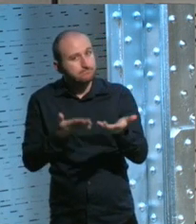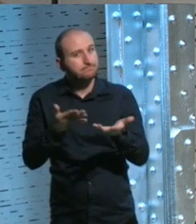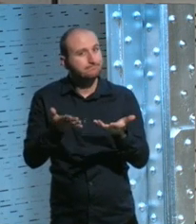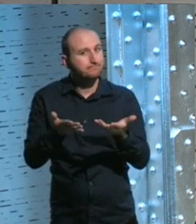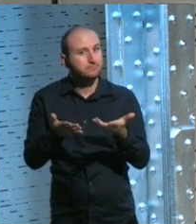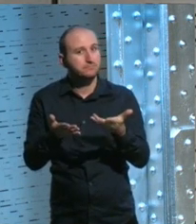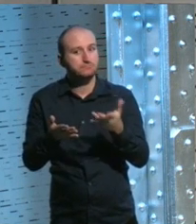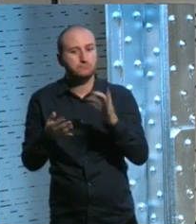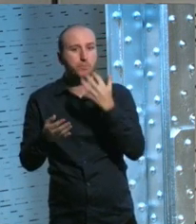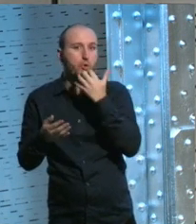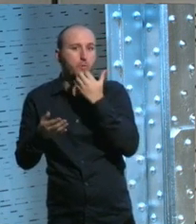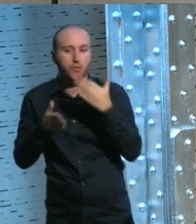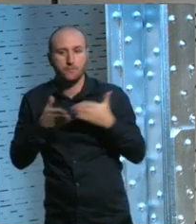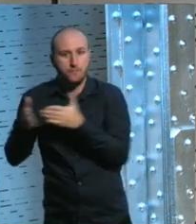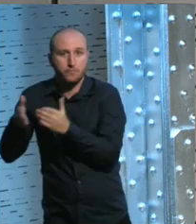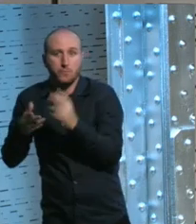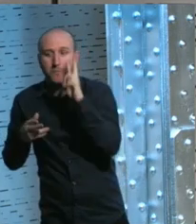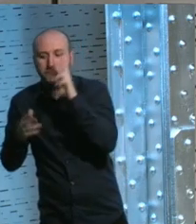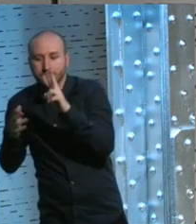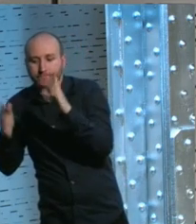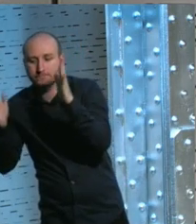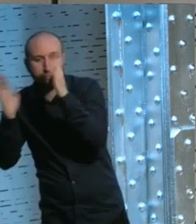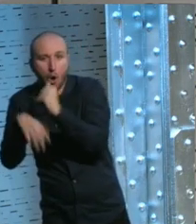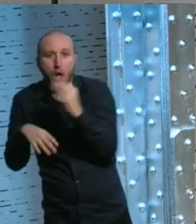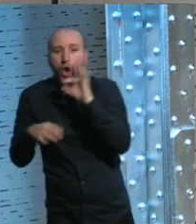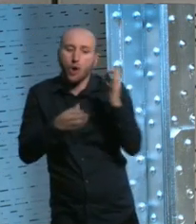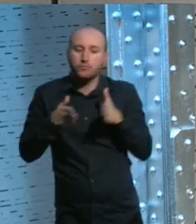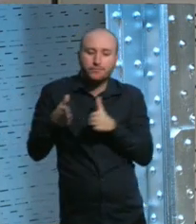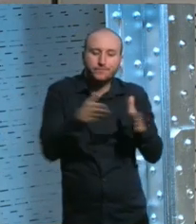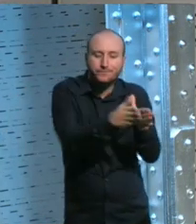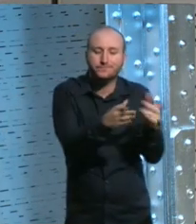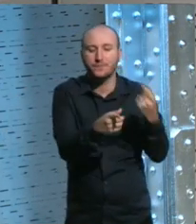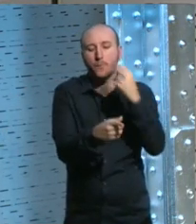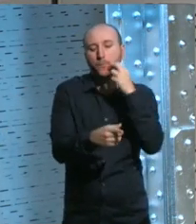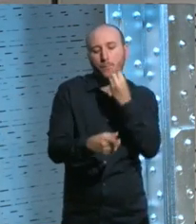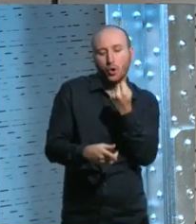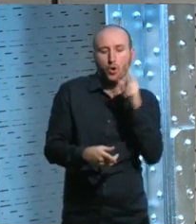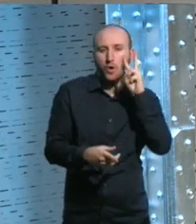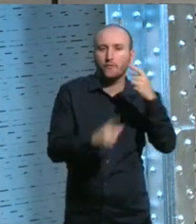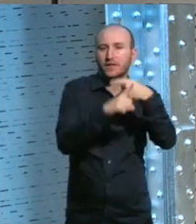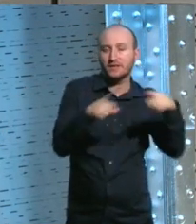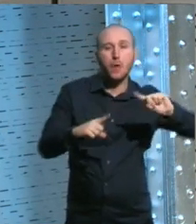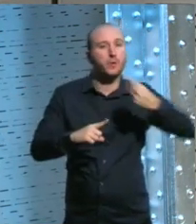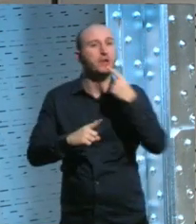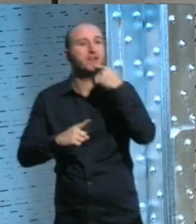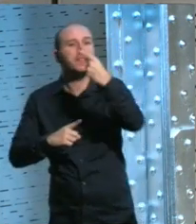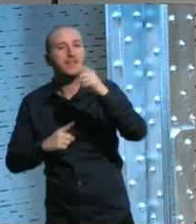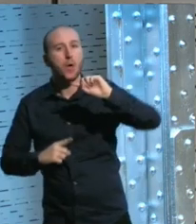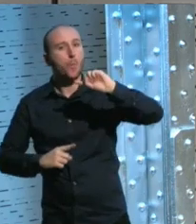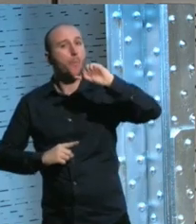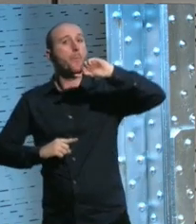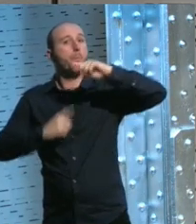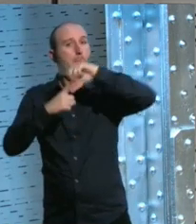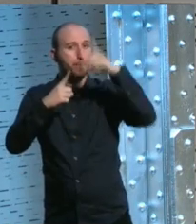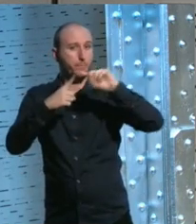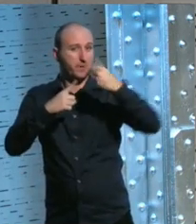o no se ven o se ven de manera ligeramente diferente. La primera es lo que yo llamo primero móvil.